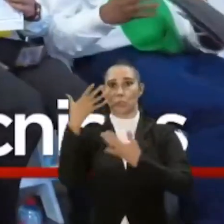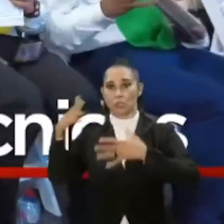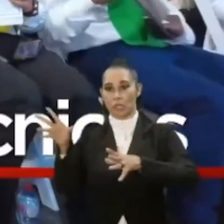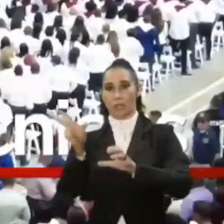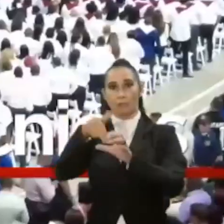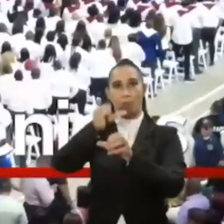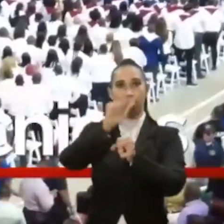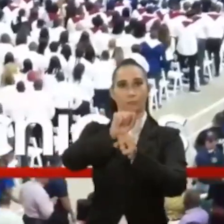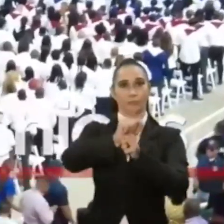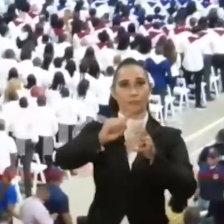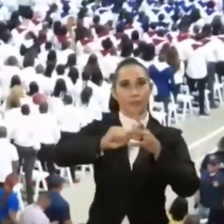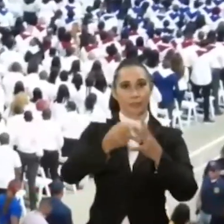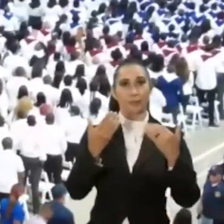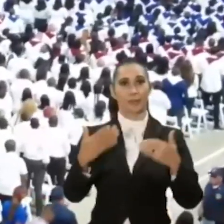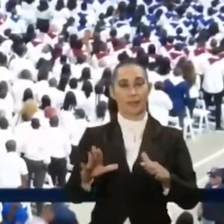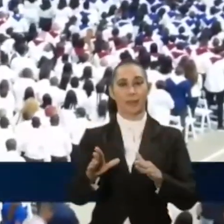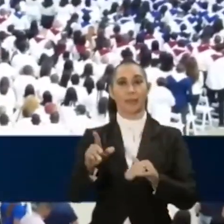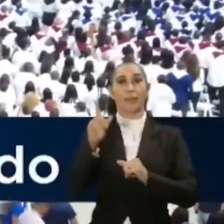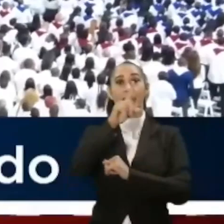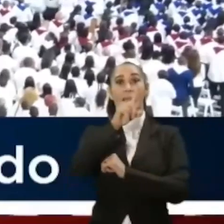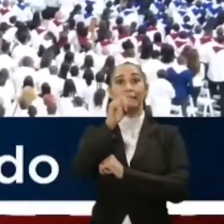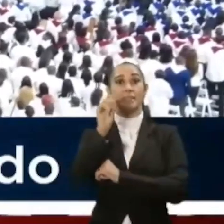empleado y hemos tenido